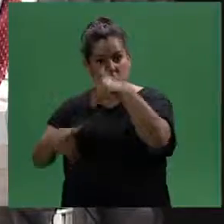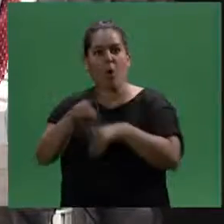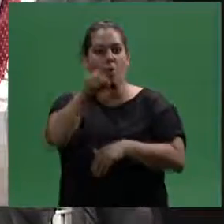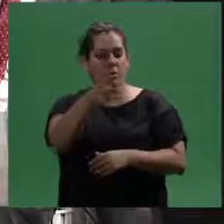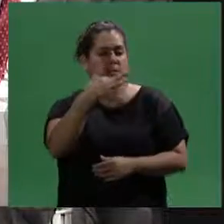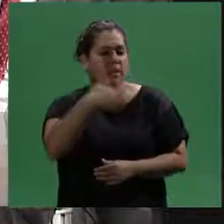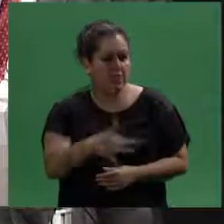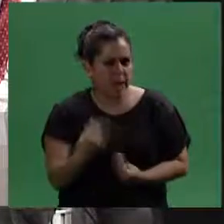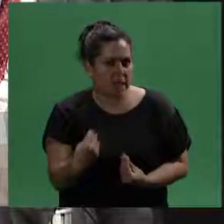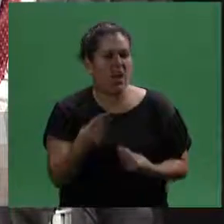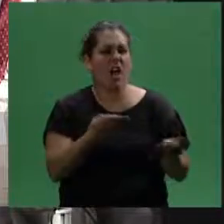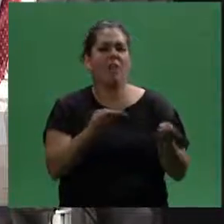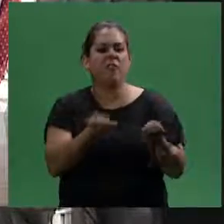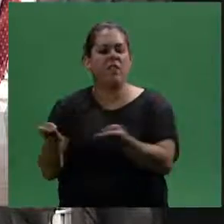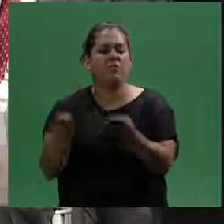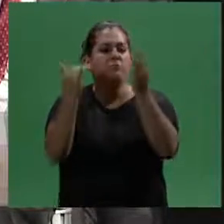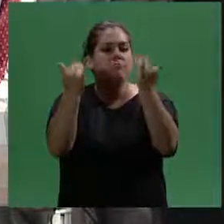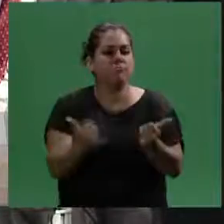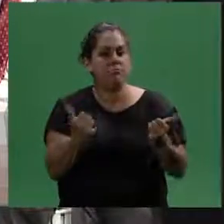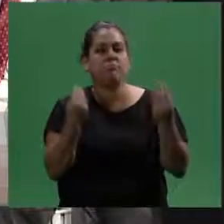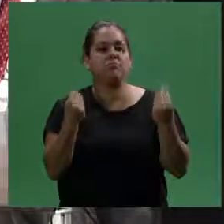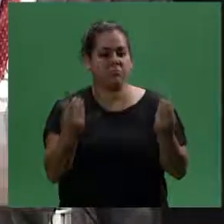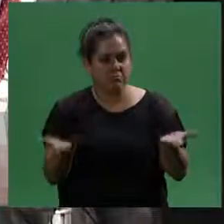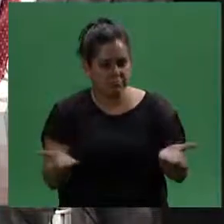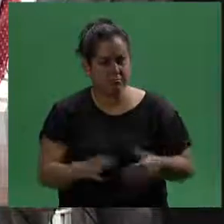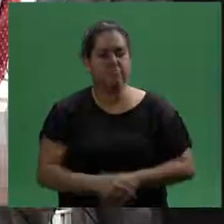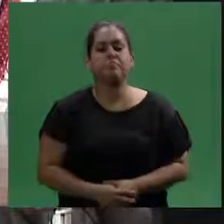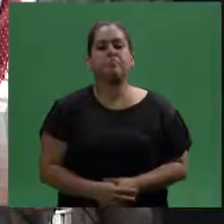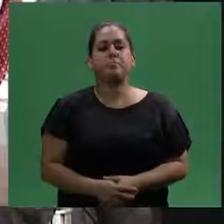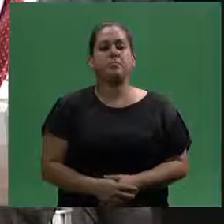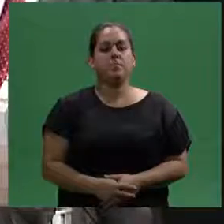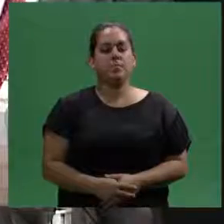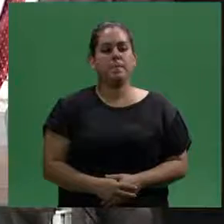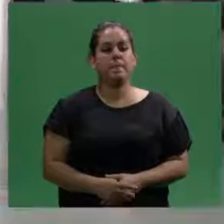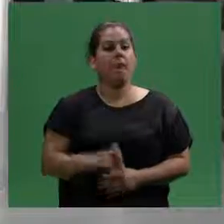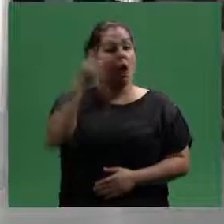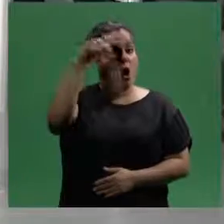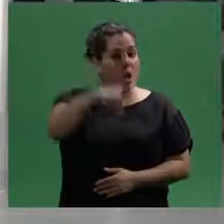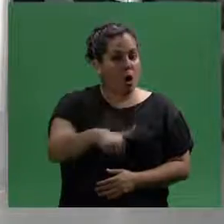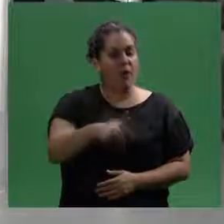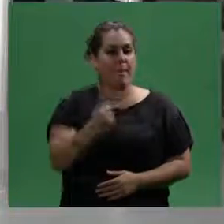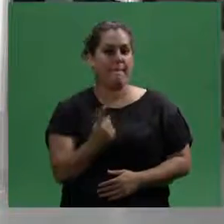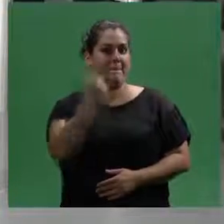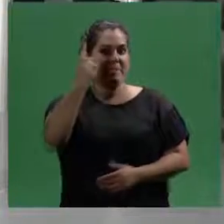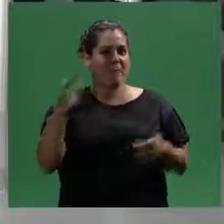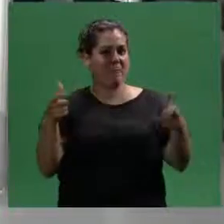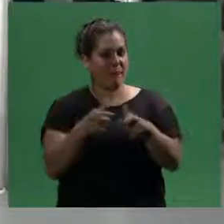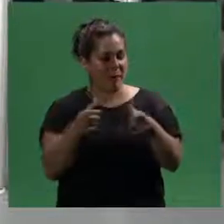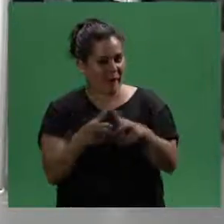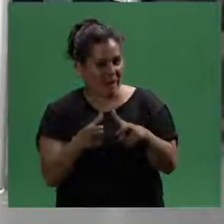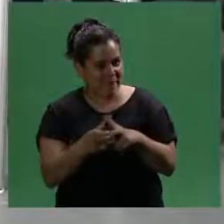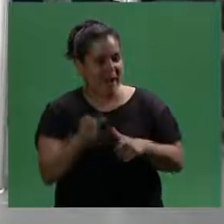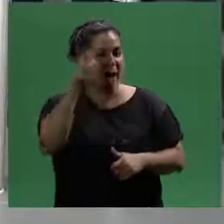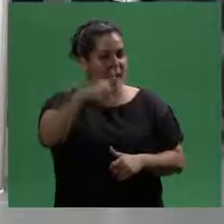recinto entiendas cuál es el beneficio que este proyecto te va a traer. Hoy es el primer